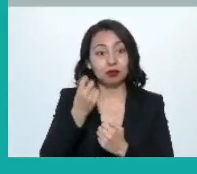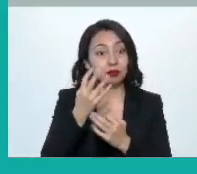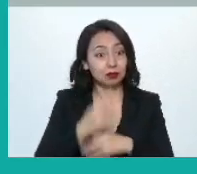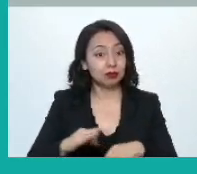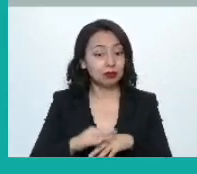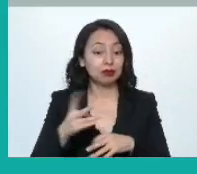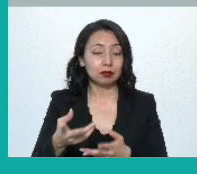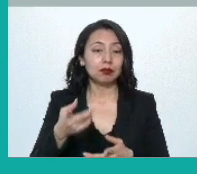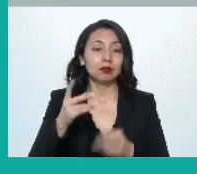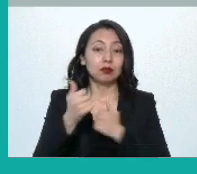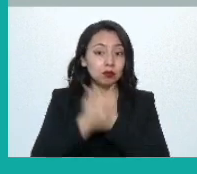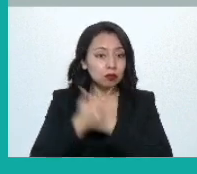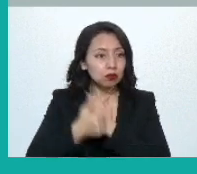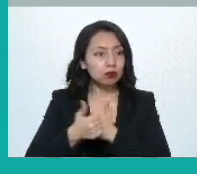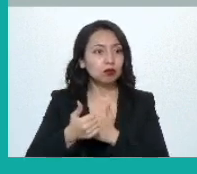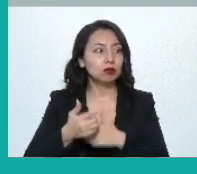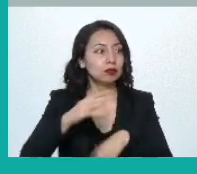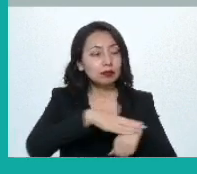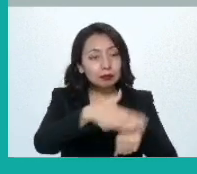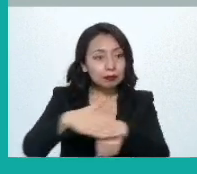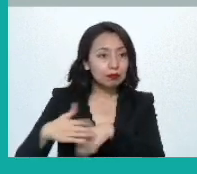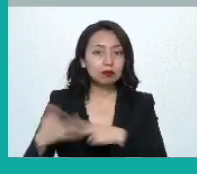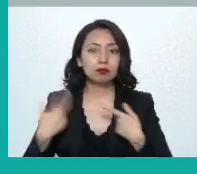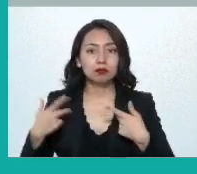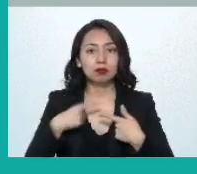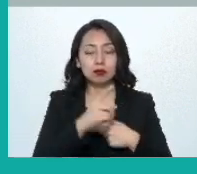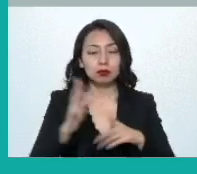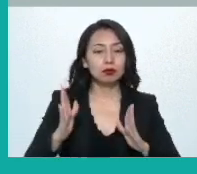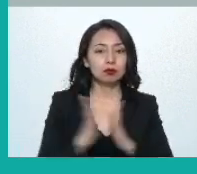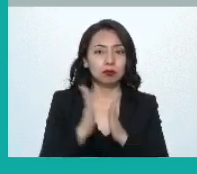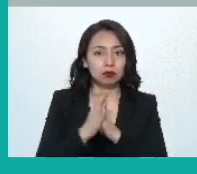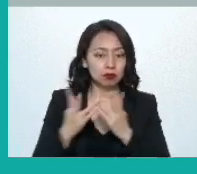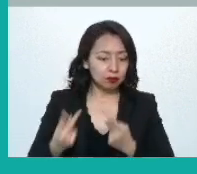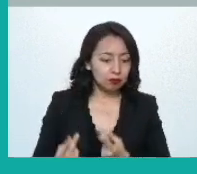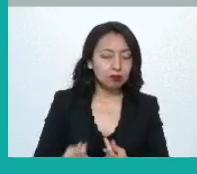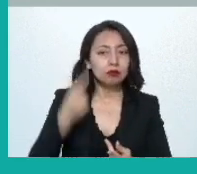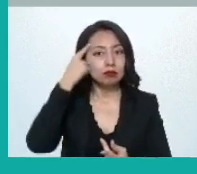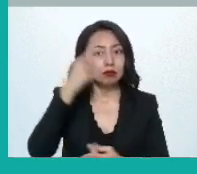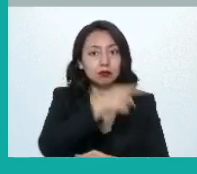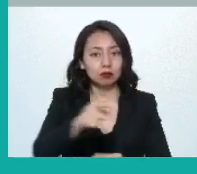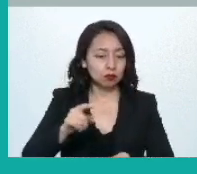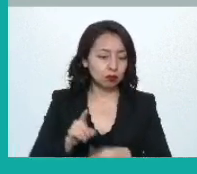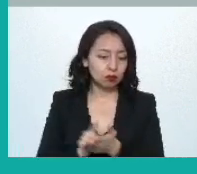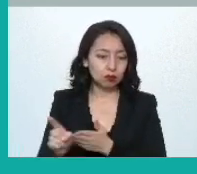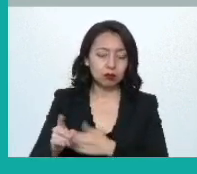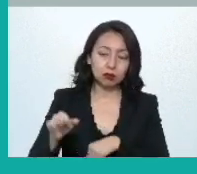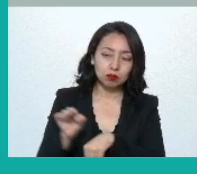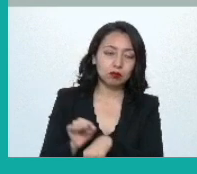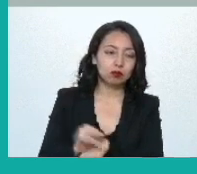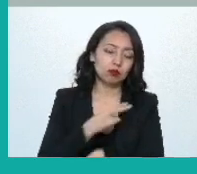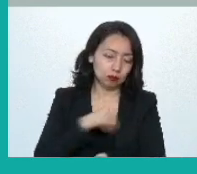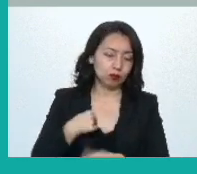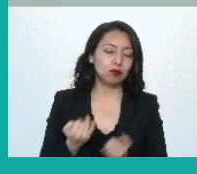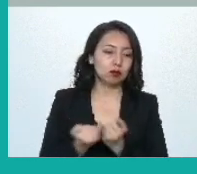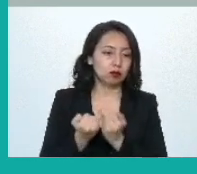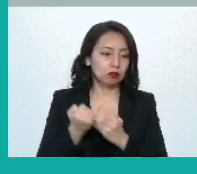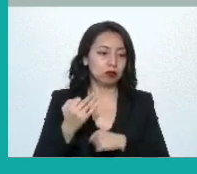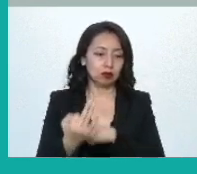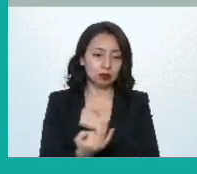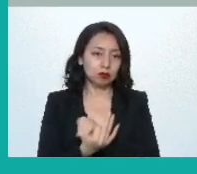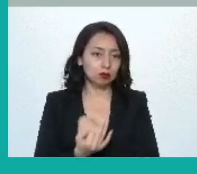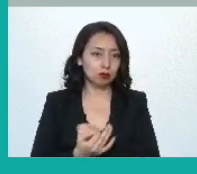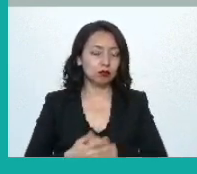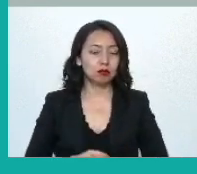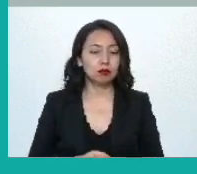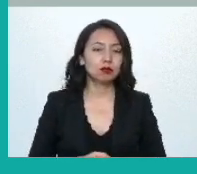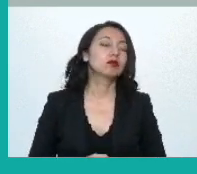a la sociedad para que participe de una manera activa en la promoción de los derechos que tutelamos. En este caso, precisamente en